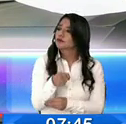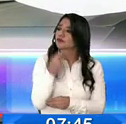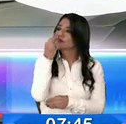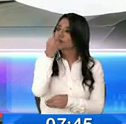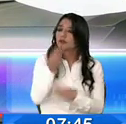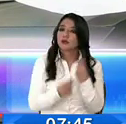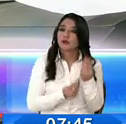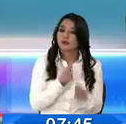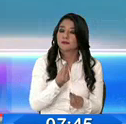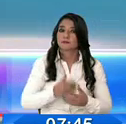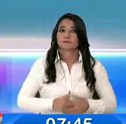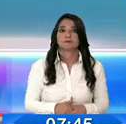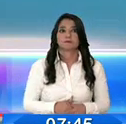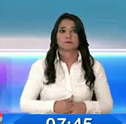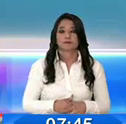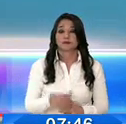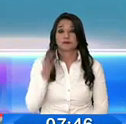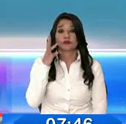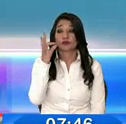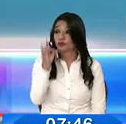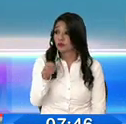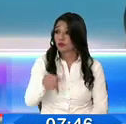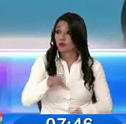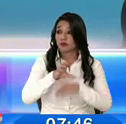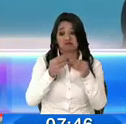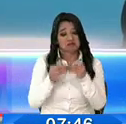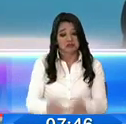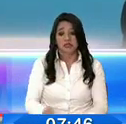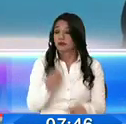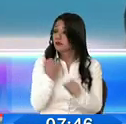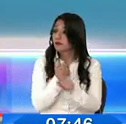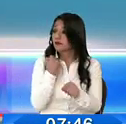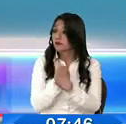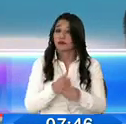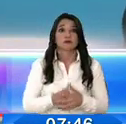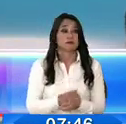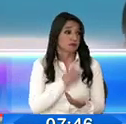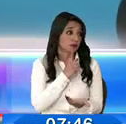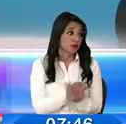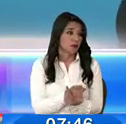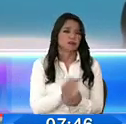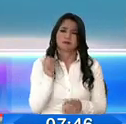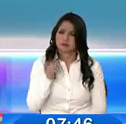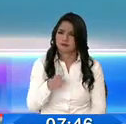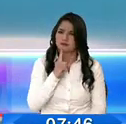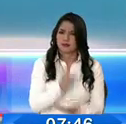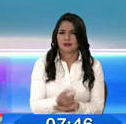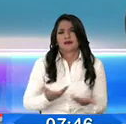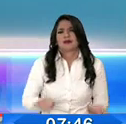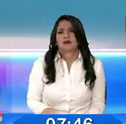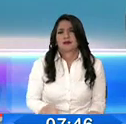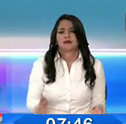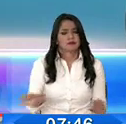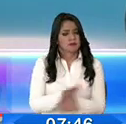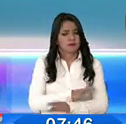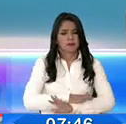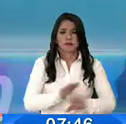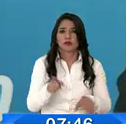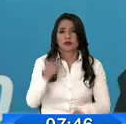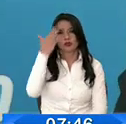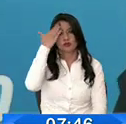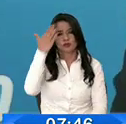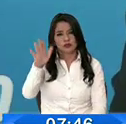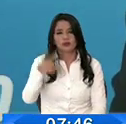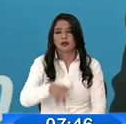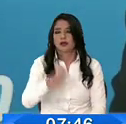bueno el futuro es el desempleo porque las hadas totalmente miguel totalmente no nosotros ya estamos